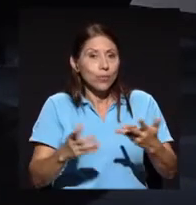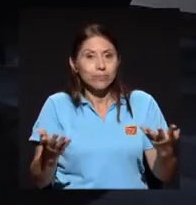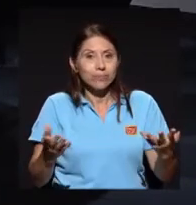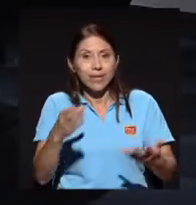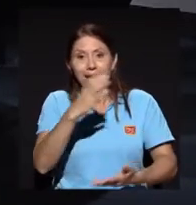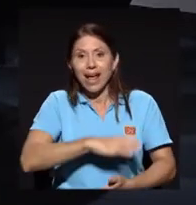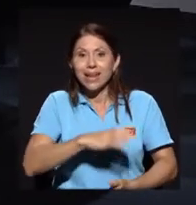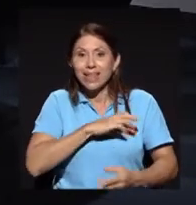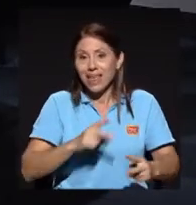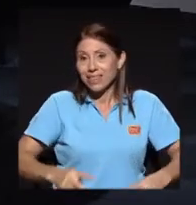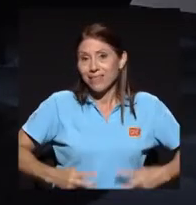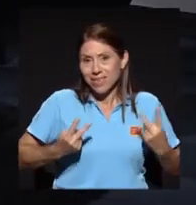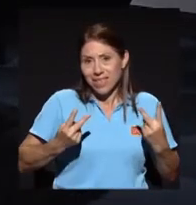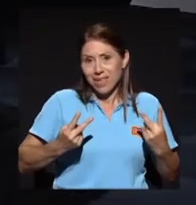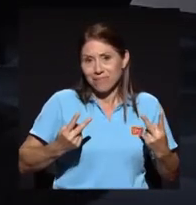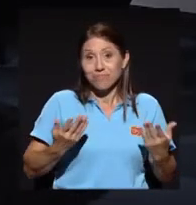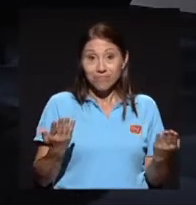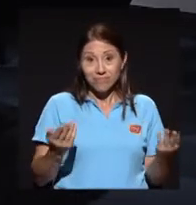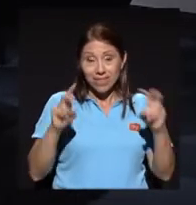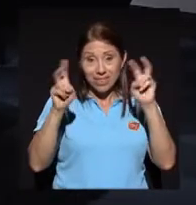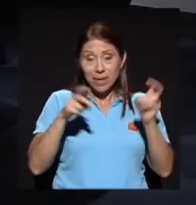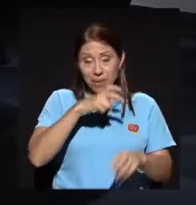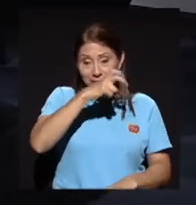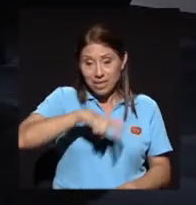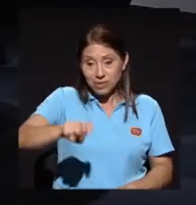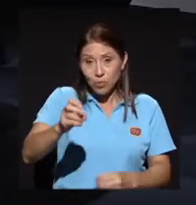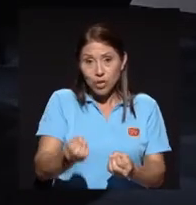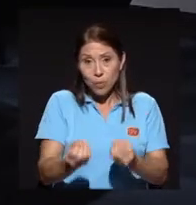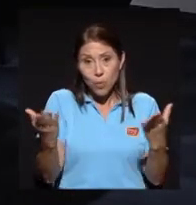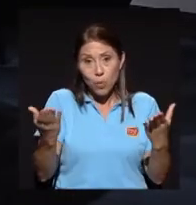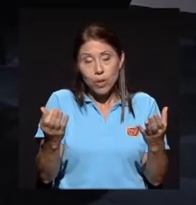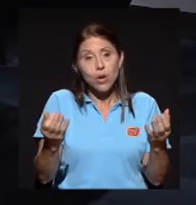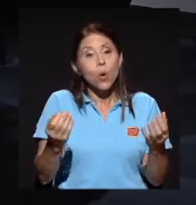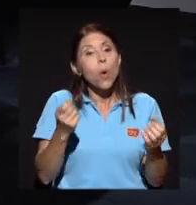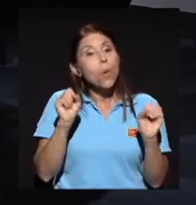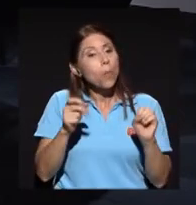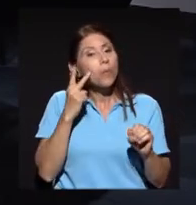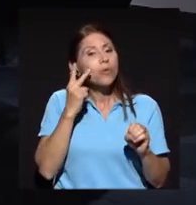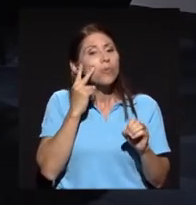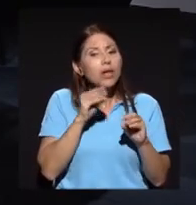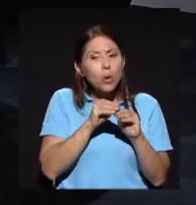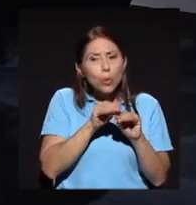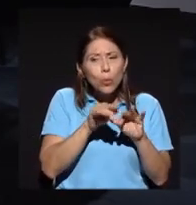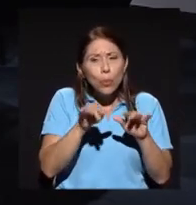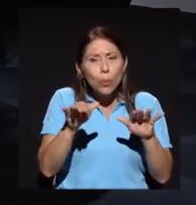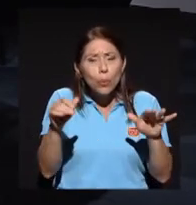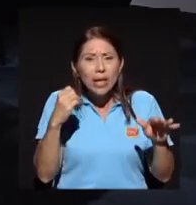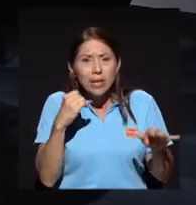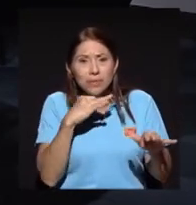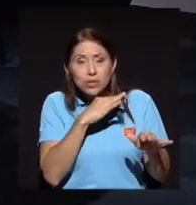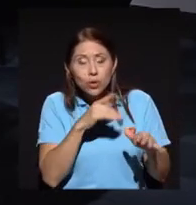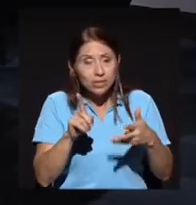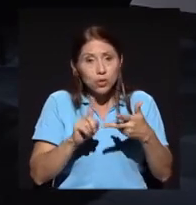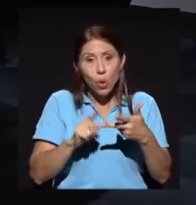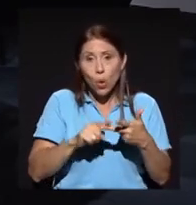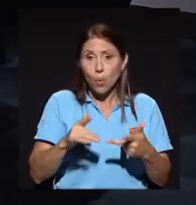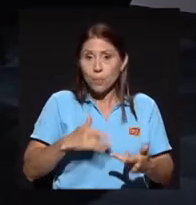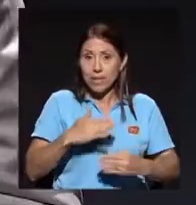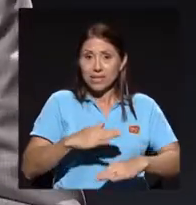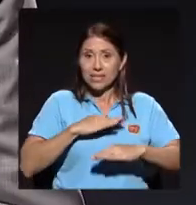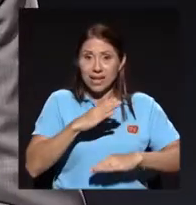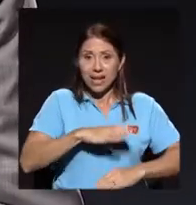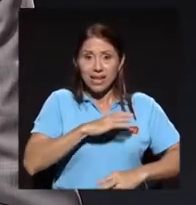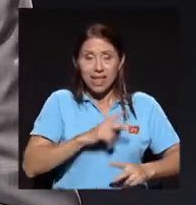calidad de vida yo el transporte público lo podemos ver por el lado de las emisiones y lo tenemos que ver por el lado del bienestar y la calidad de vida la